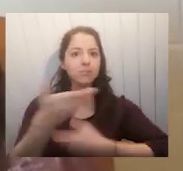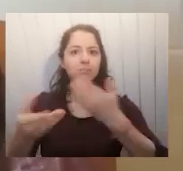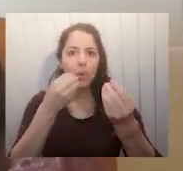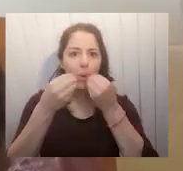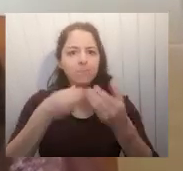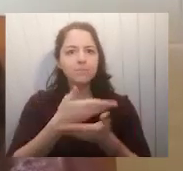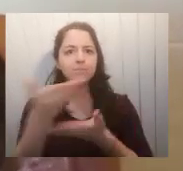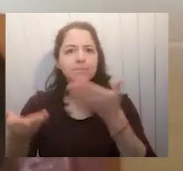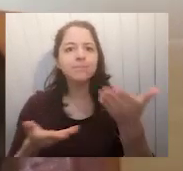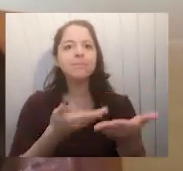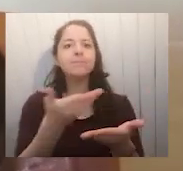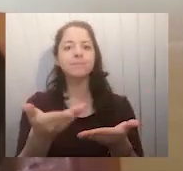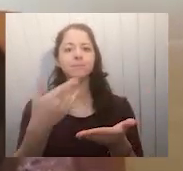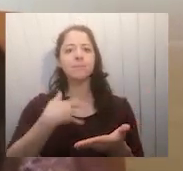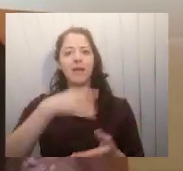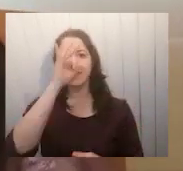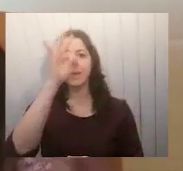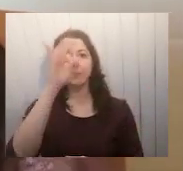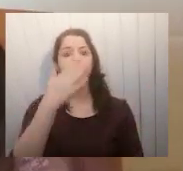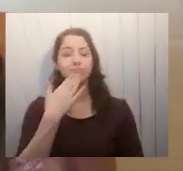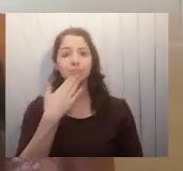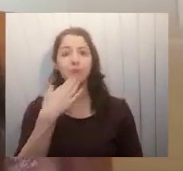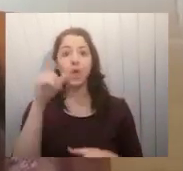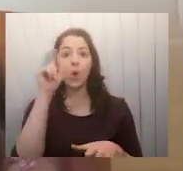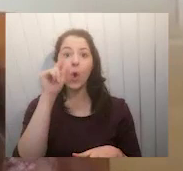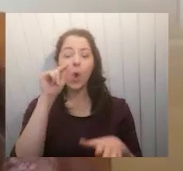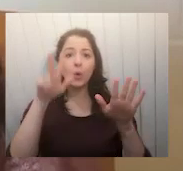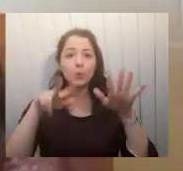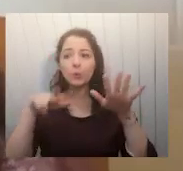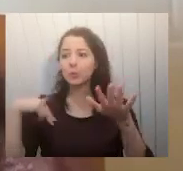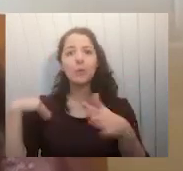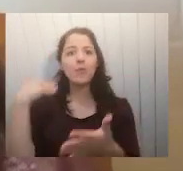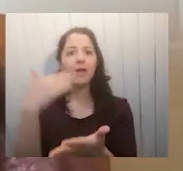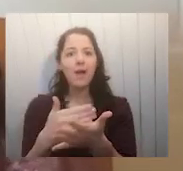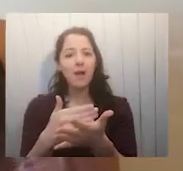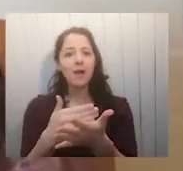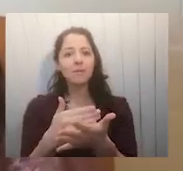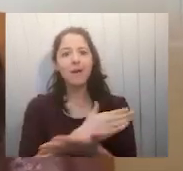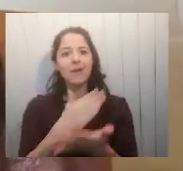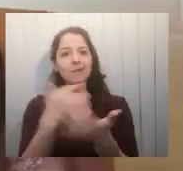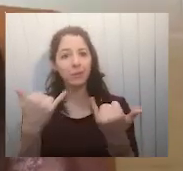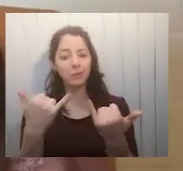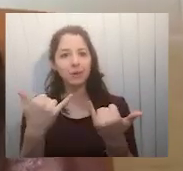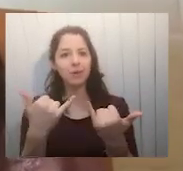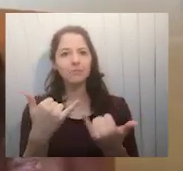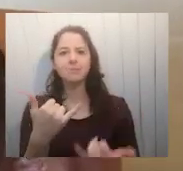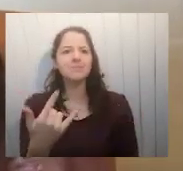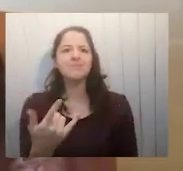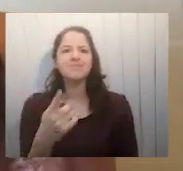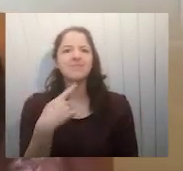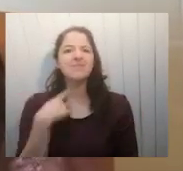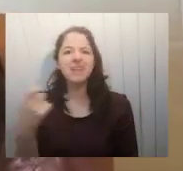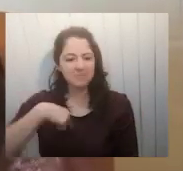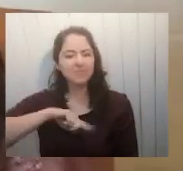octubre. ¿Qué sería de nosotras sin nuestra historia escrita desde el hambre y desde abajo? ¿Qué sería de nosotras